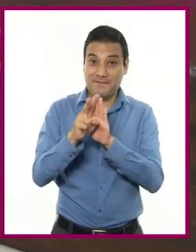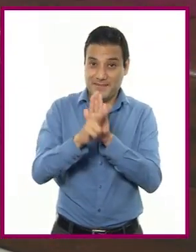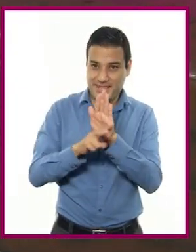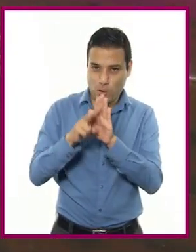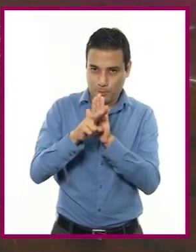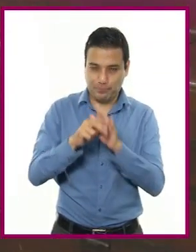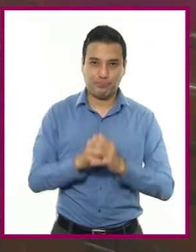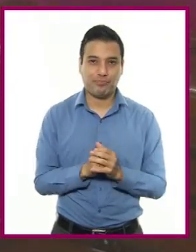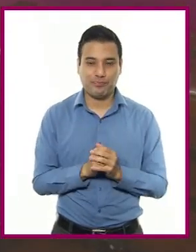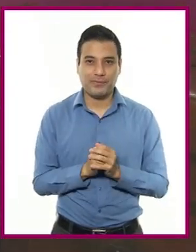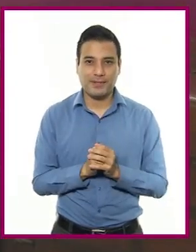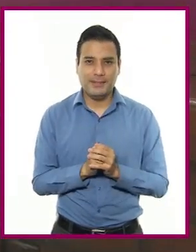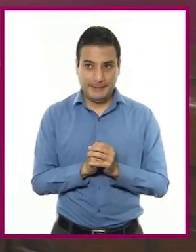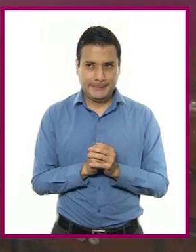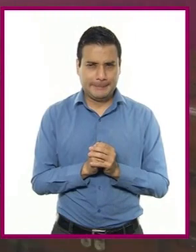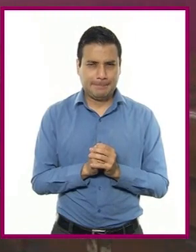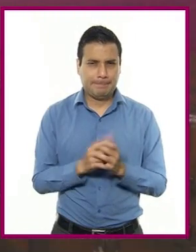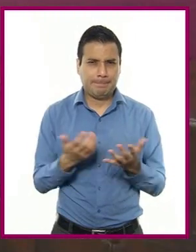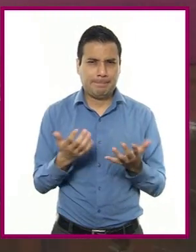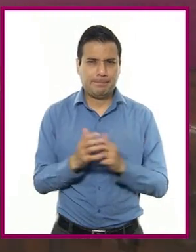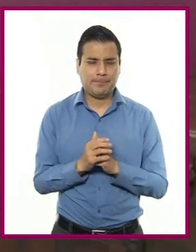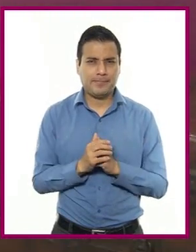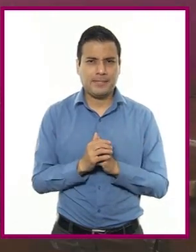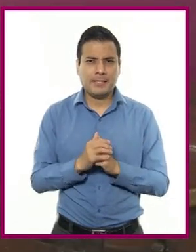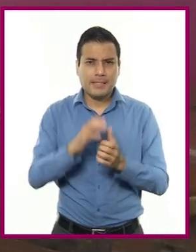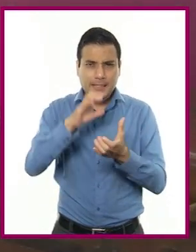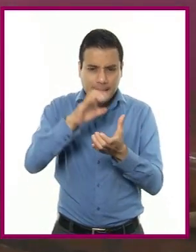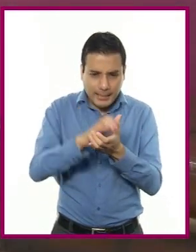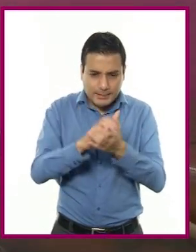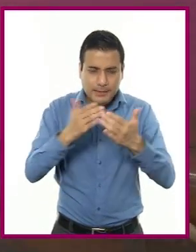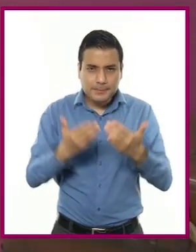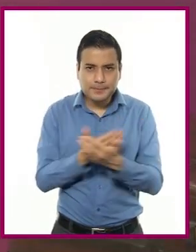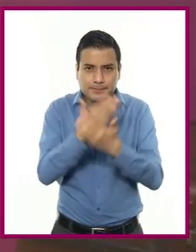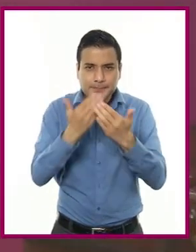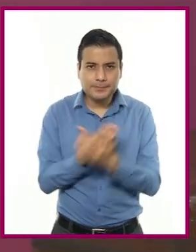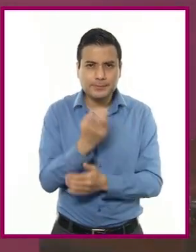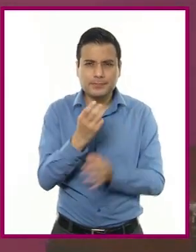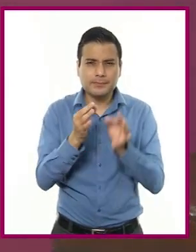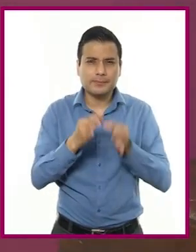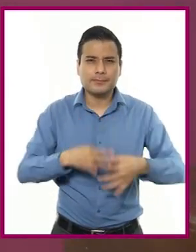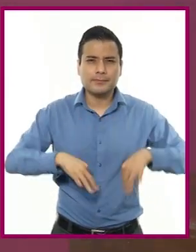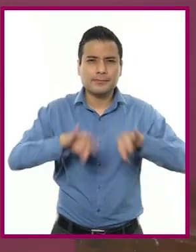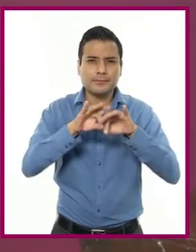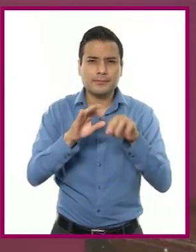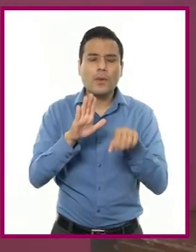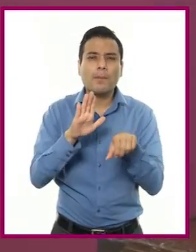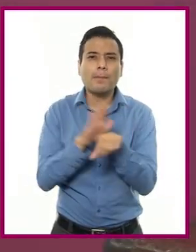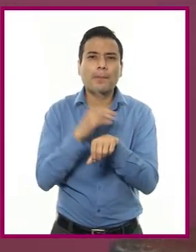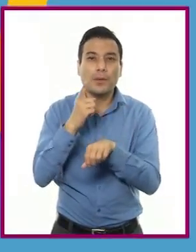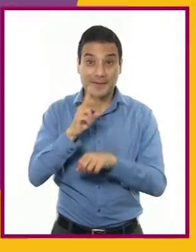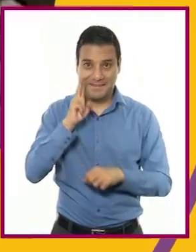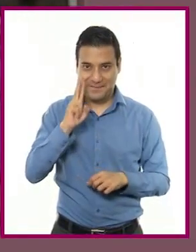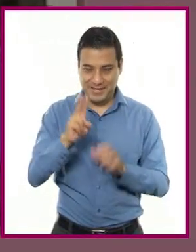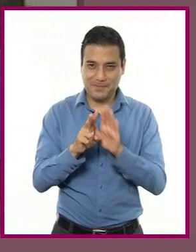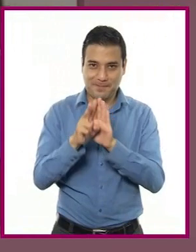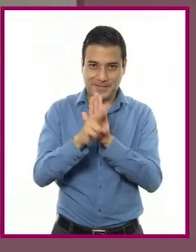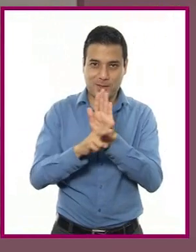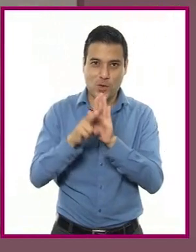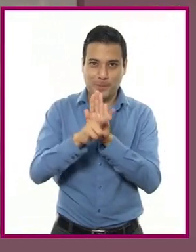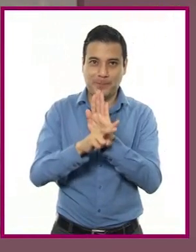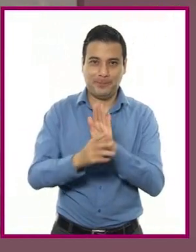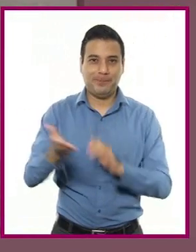castas y comenten la importancia del mestizaje en la sociedad mexicana. Veamos con atención.